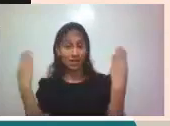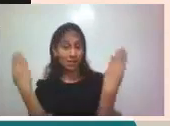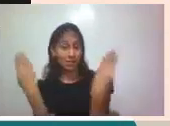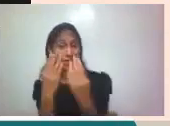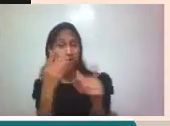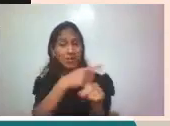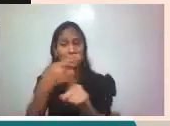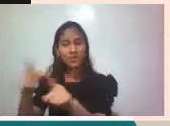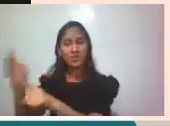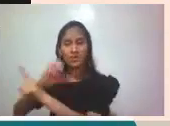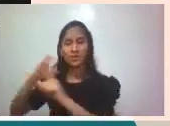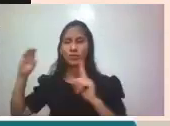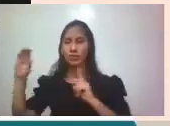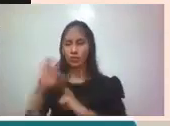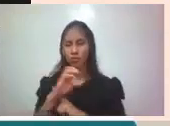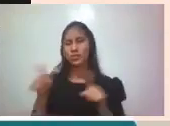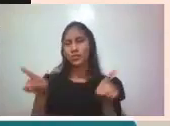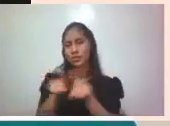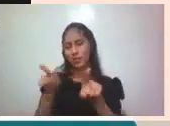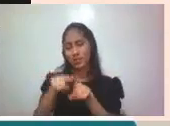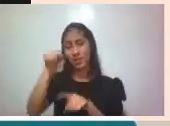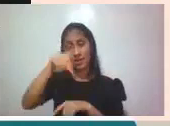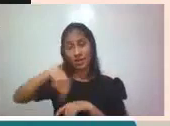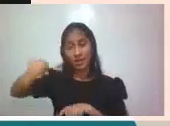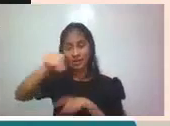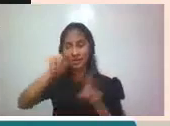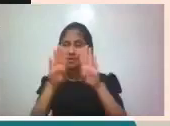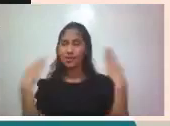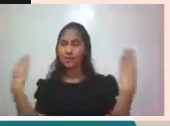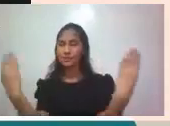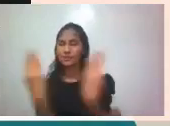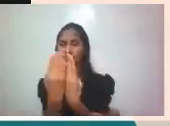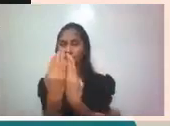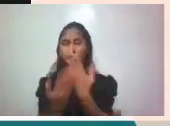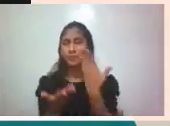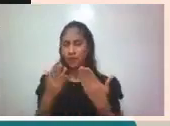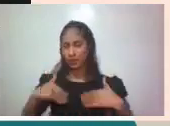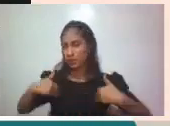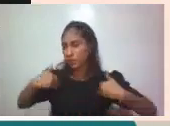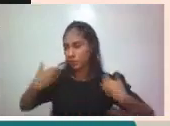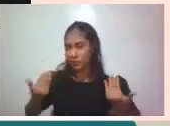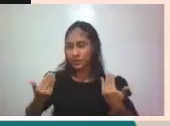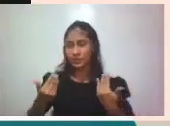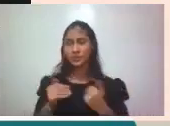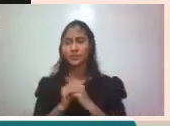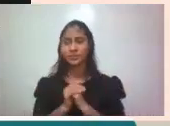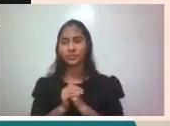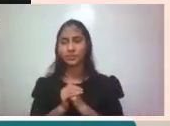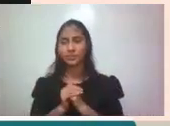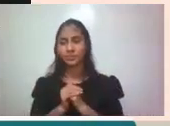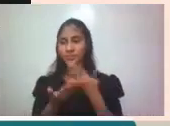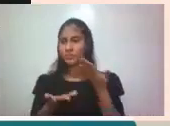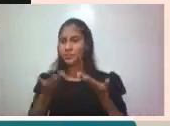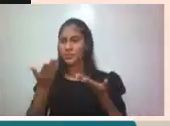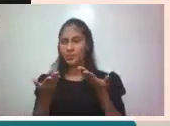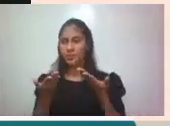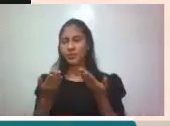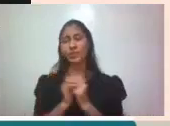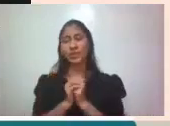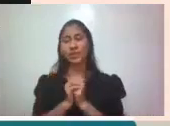la vez que estas aulas interculturales se realizan con